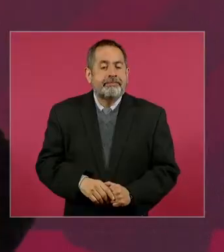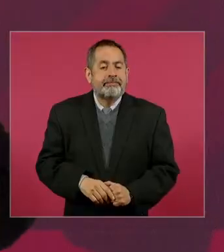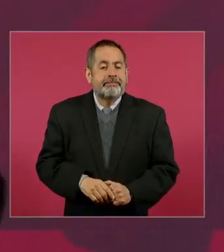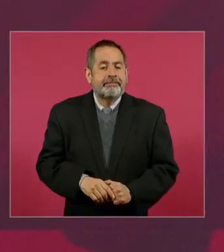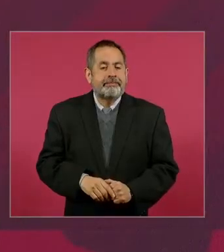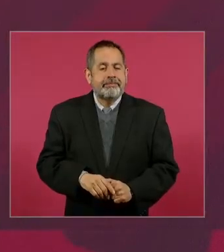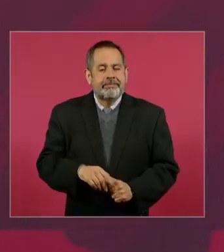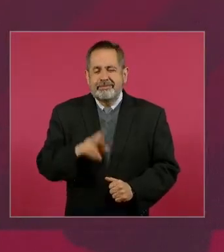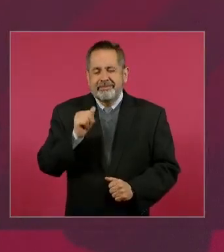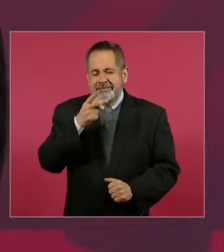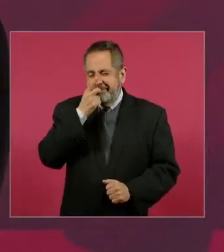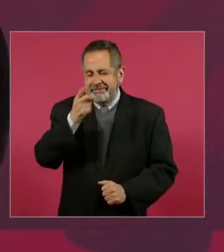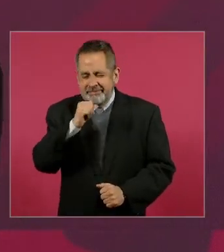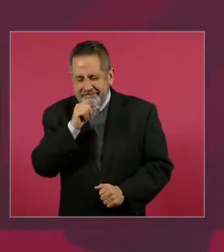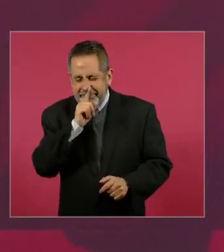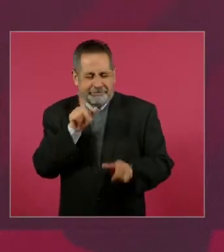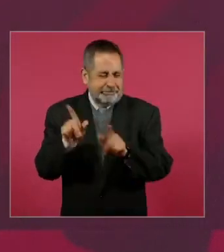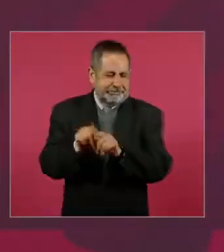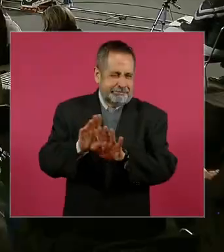pero esa no la voy a decir,